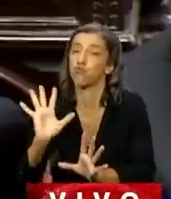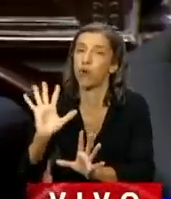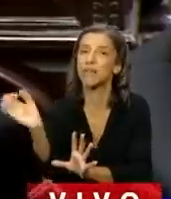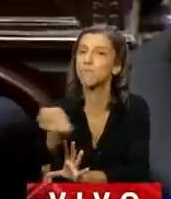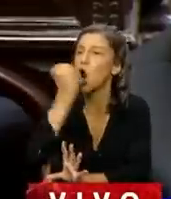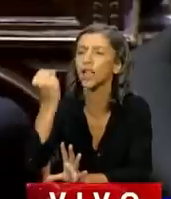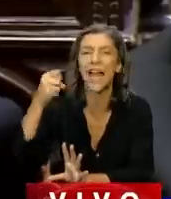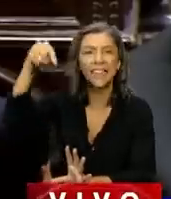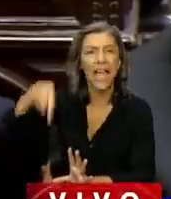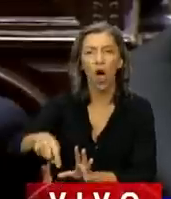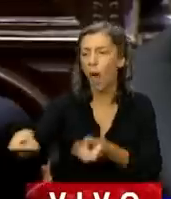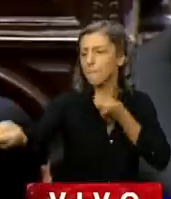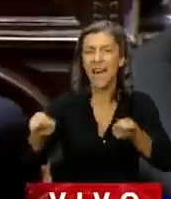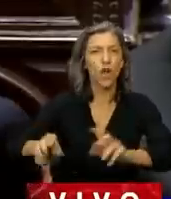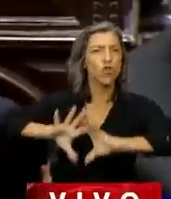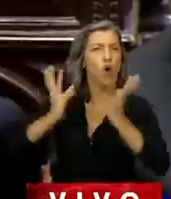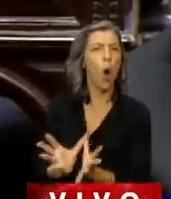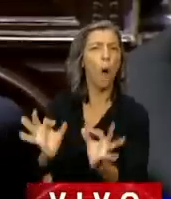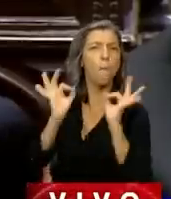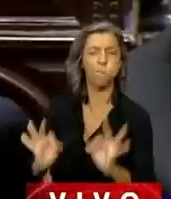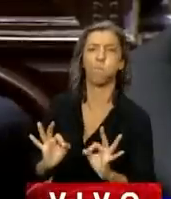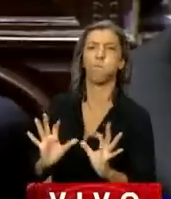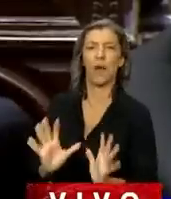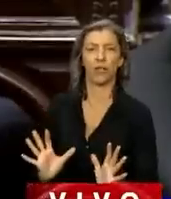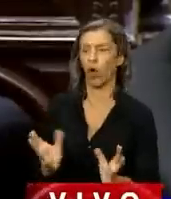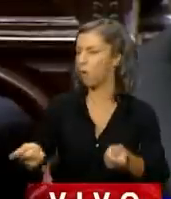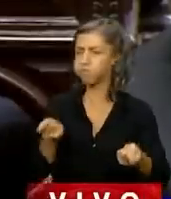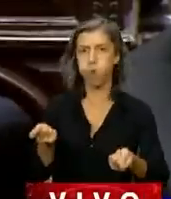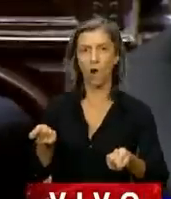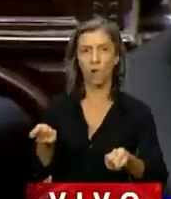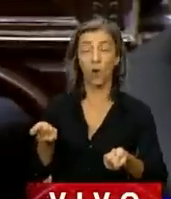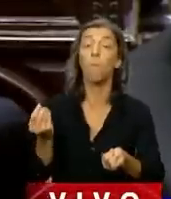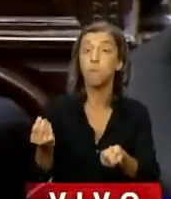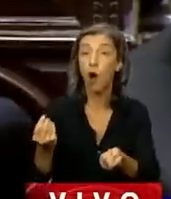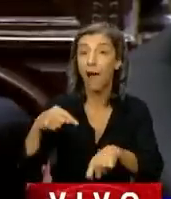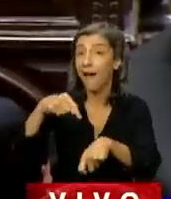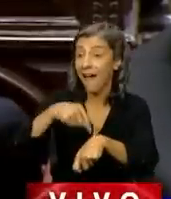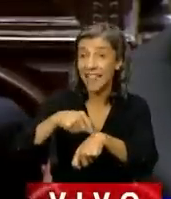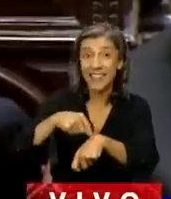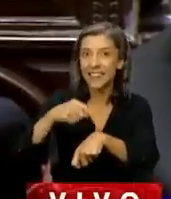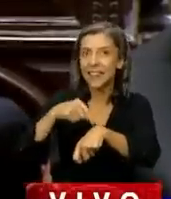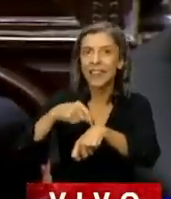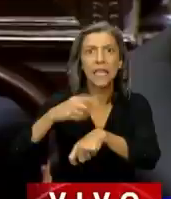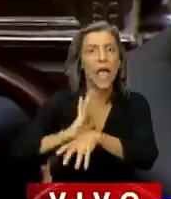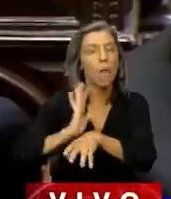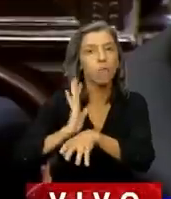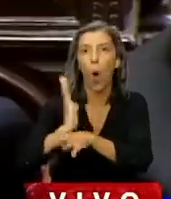Tenemos el reloj en tiempo de descuento. A veces no nos damos cuenta y gritamos acá adentro.